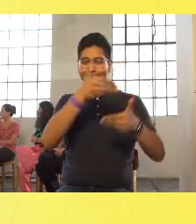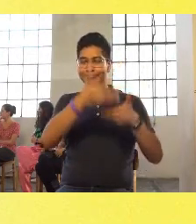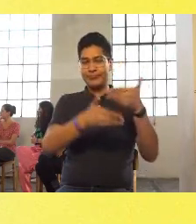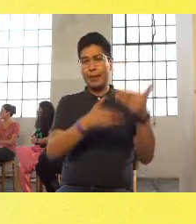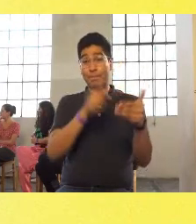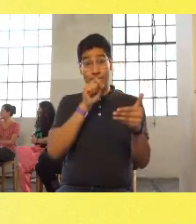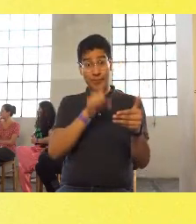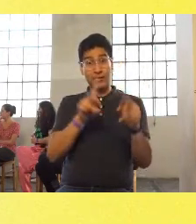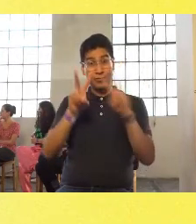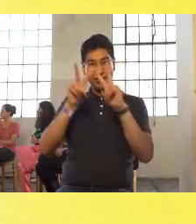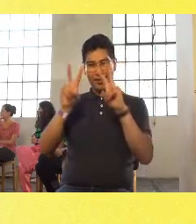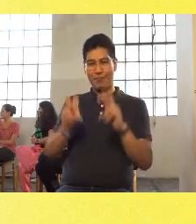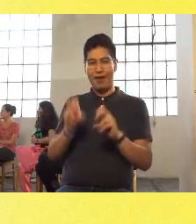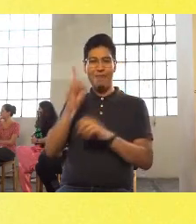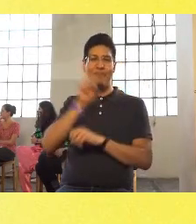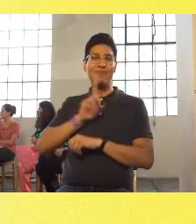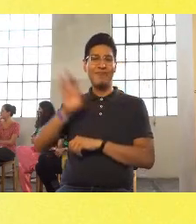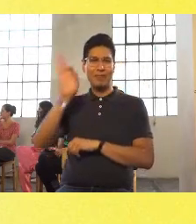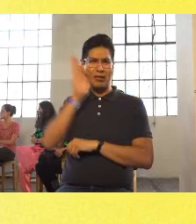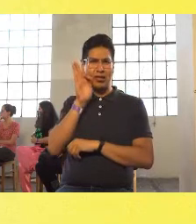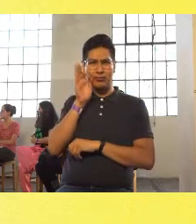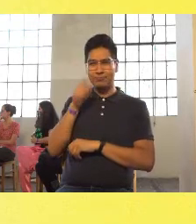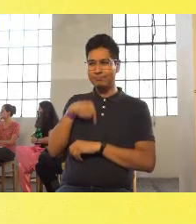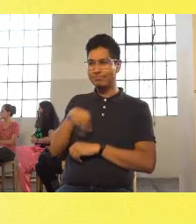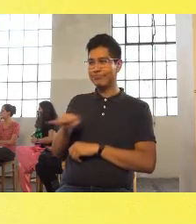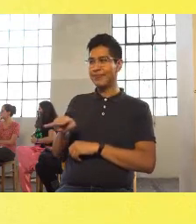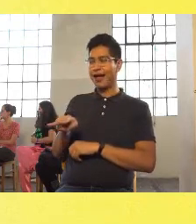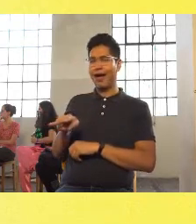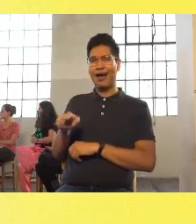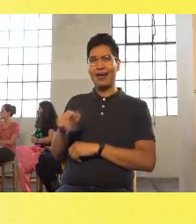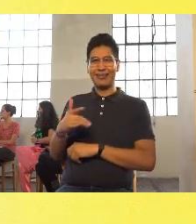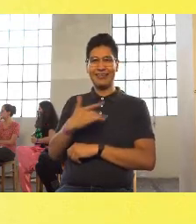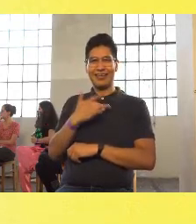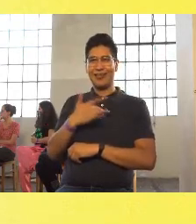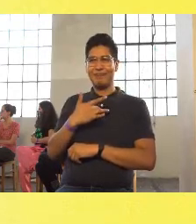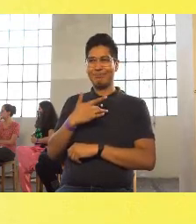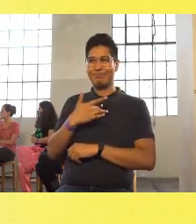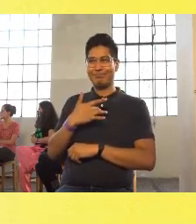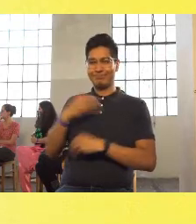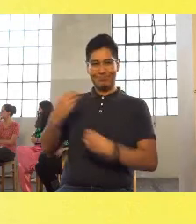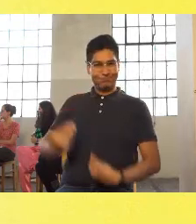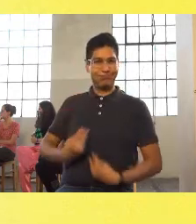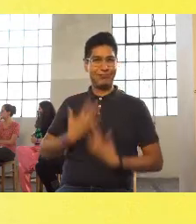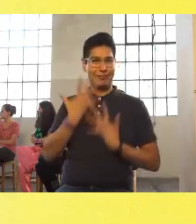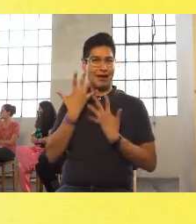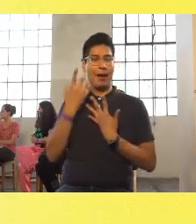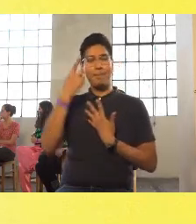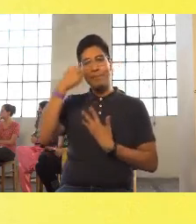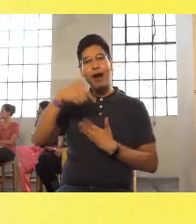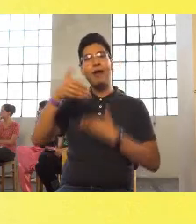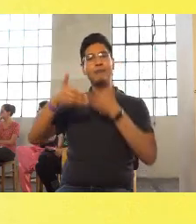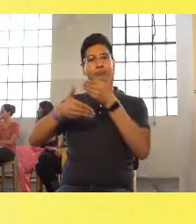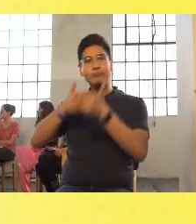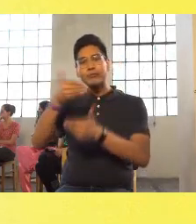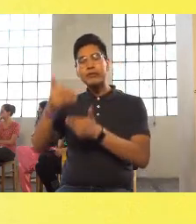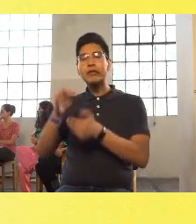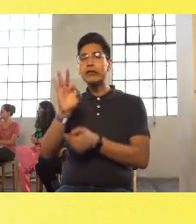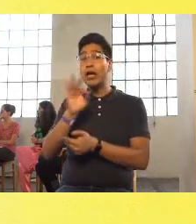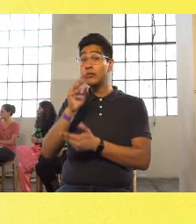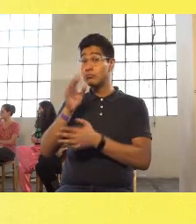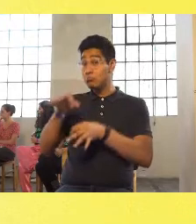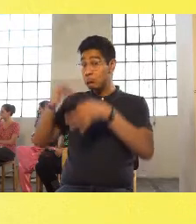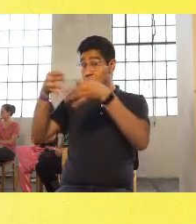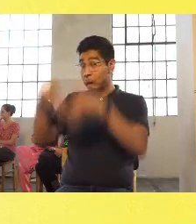me mueve, los feminismos me mueven, ¿no? Como los ideales que a uno le mueven, pues, ¿no? Como porque pues justo nunca van a ser perfectos y siempre van a tener un chorro de